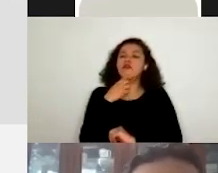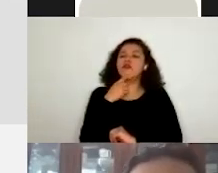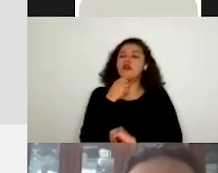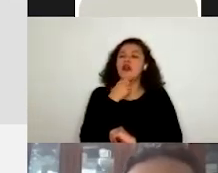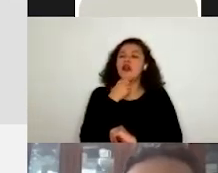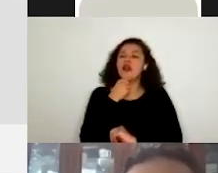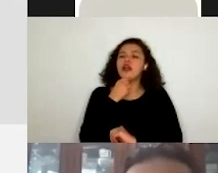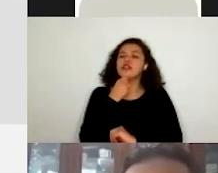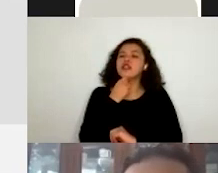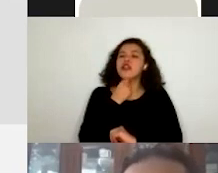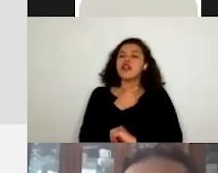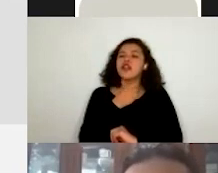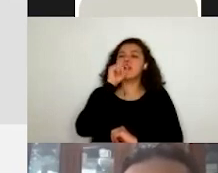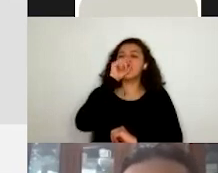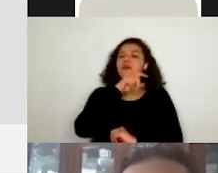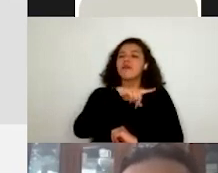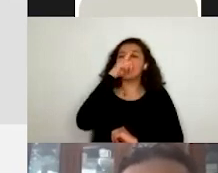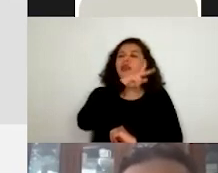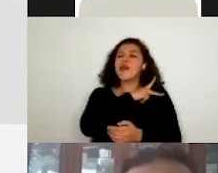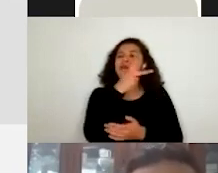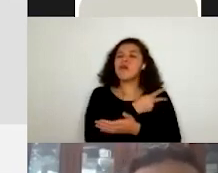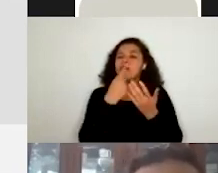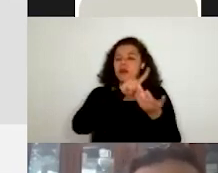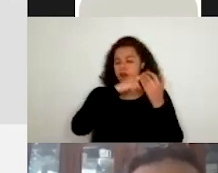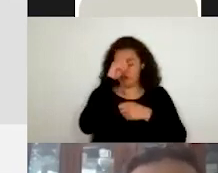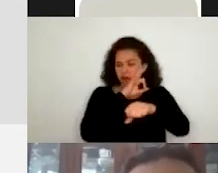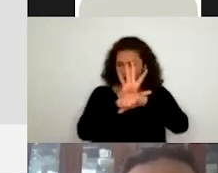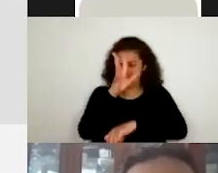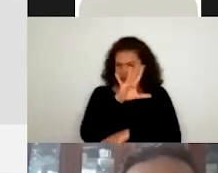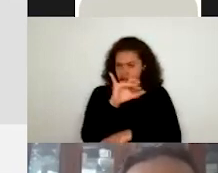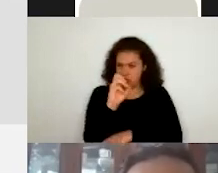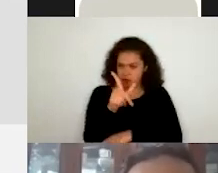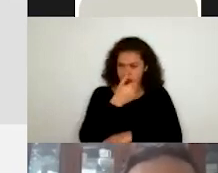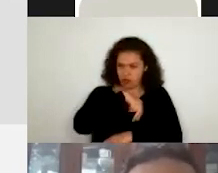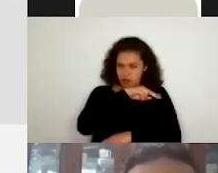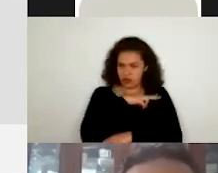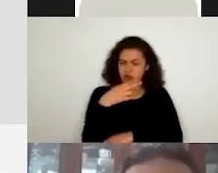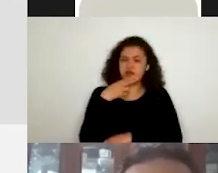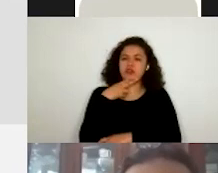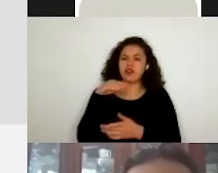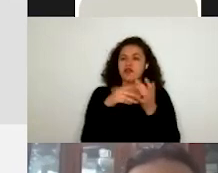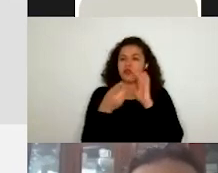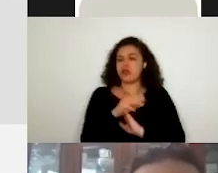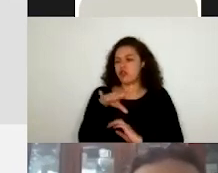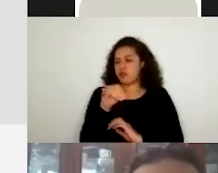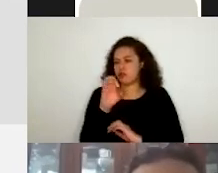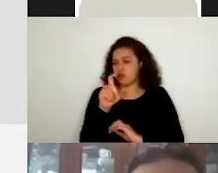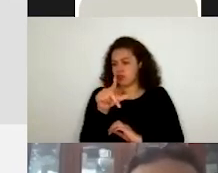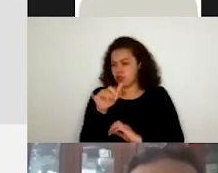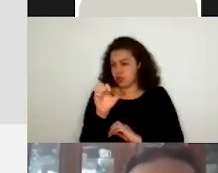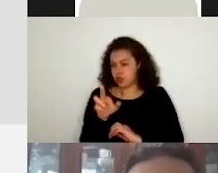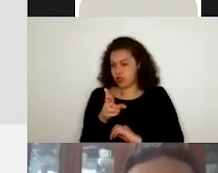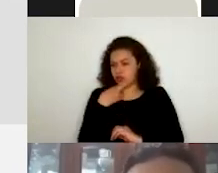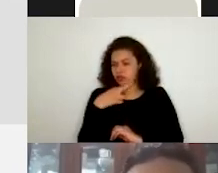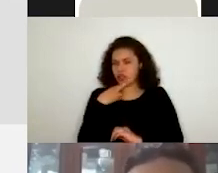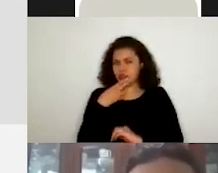Y para el caso de este programa interno de protección civil, nosotros estamos utilizando el método de Mosler.